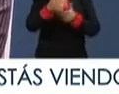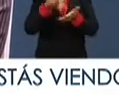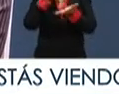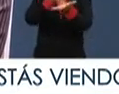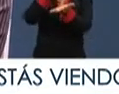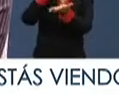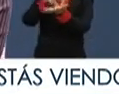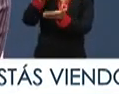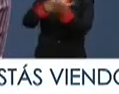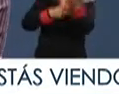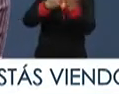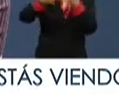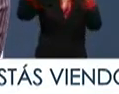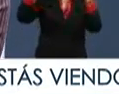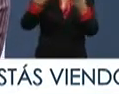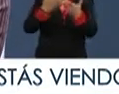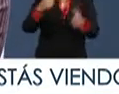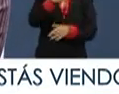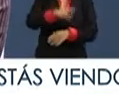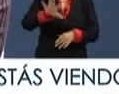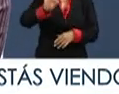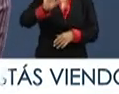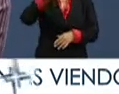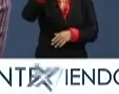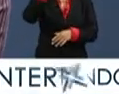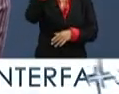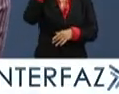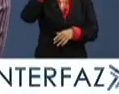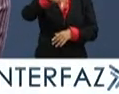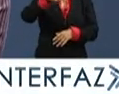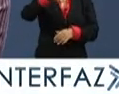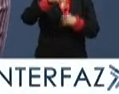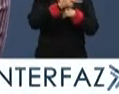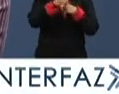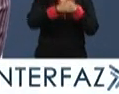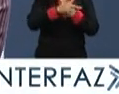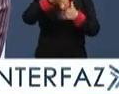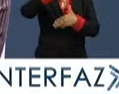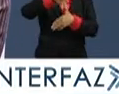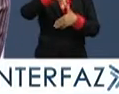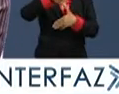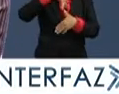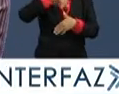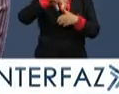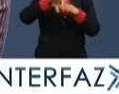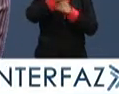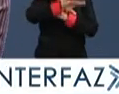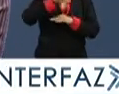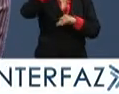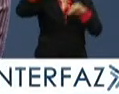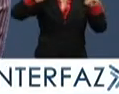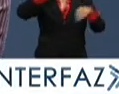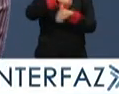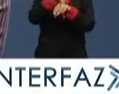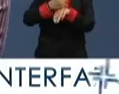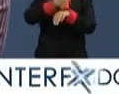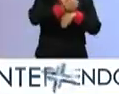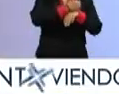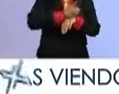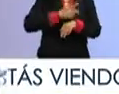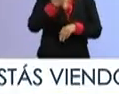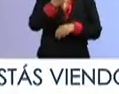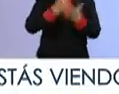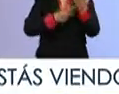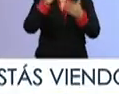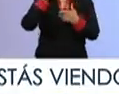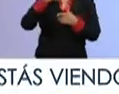desarrollado más este programa y ahora ya son 147 escuelas en 17 países de América Latina y el Caribe. No, pues muy interesante este programa,